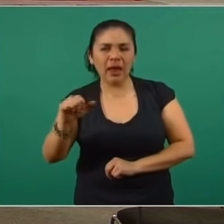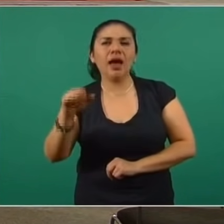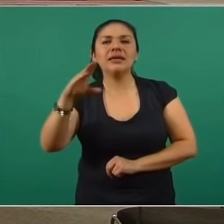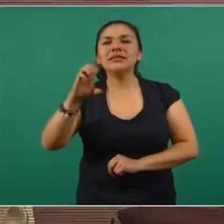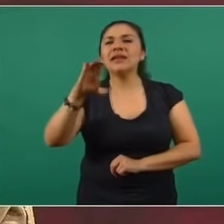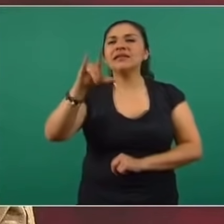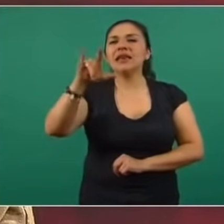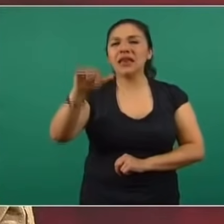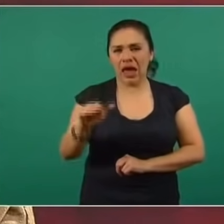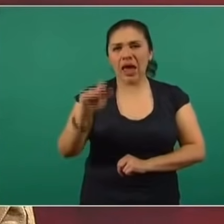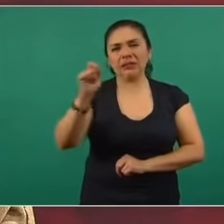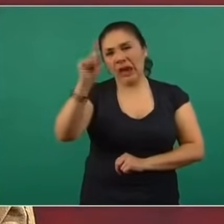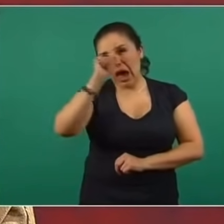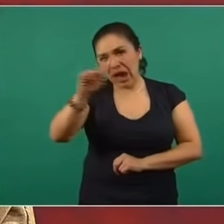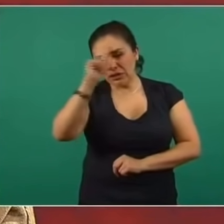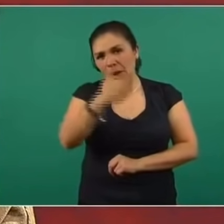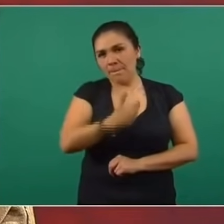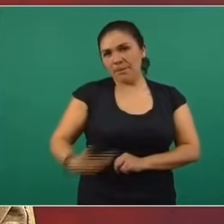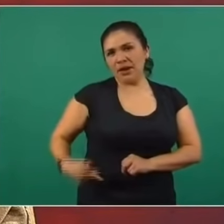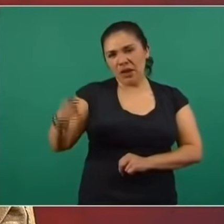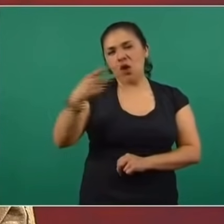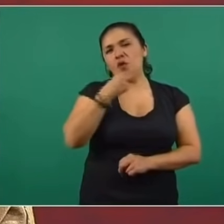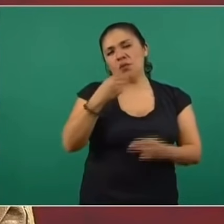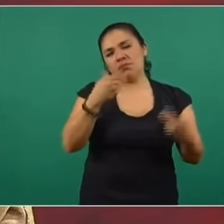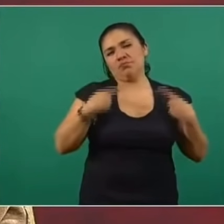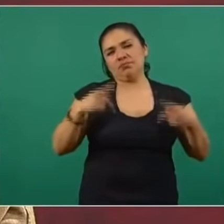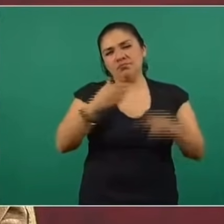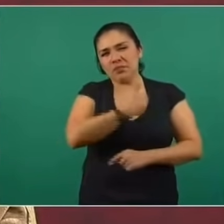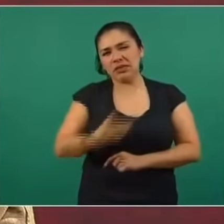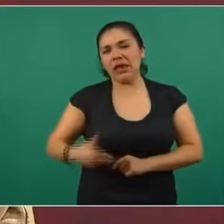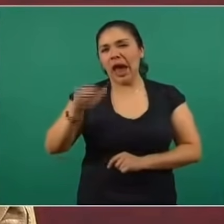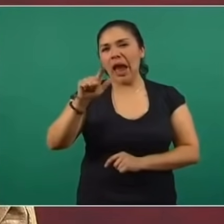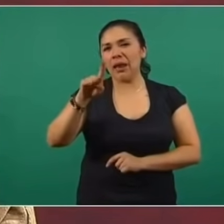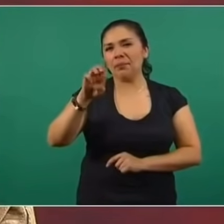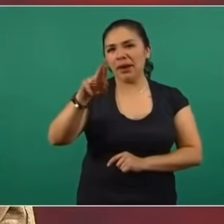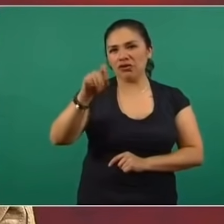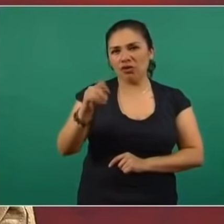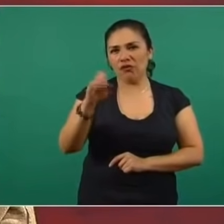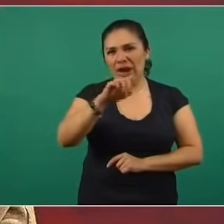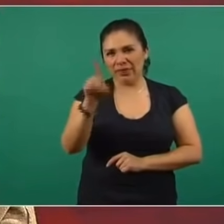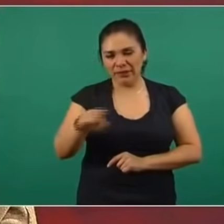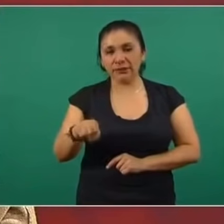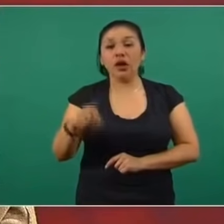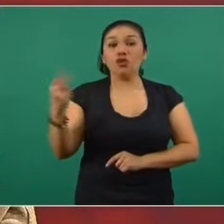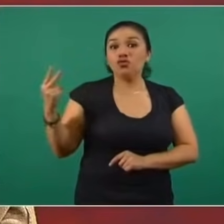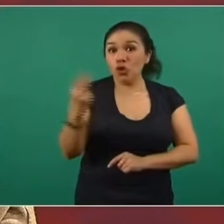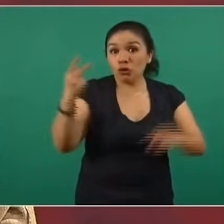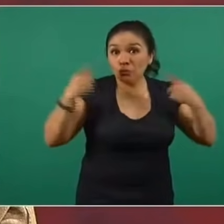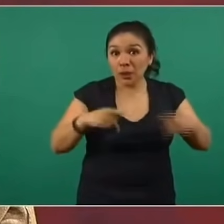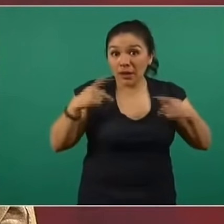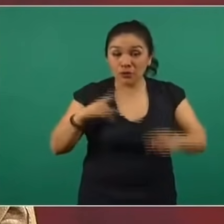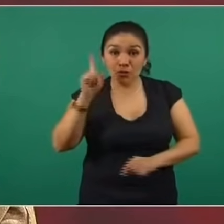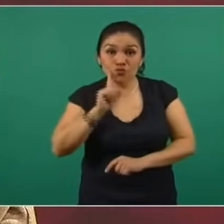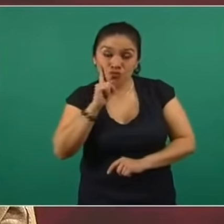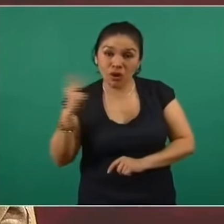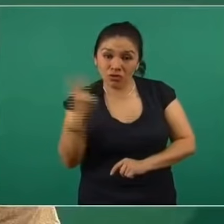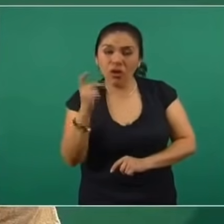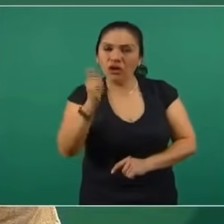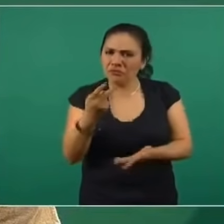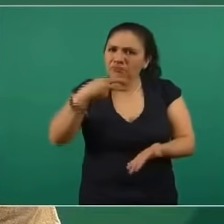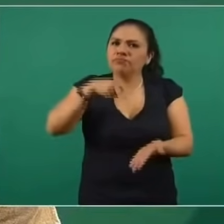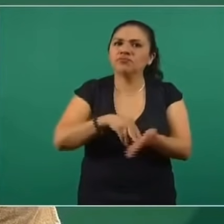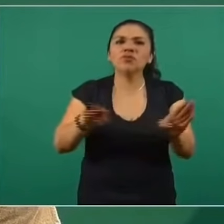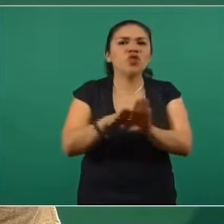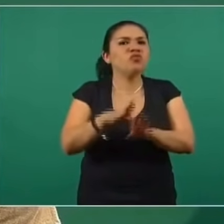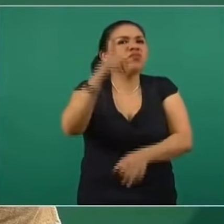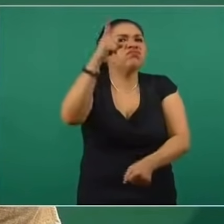asesora presidencial, es asesora del presidente Alberto Fernández, y ellas dos son protagonistas de